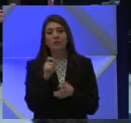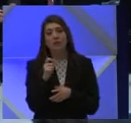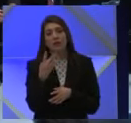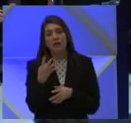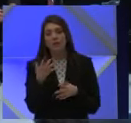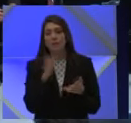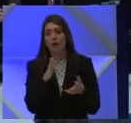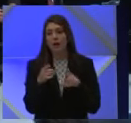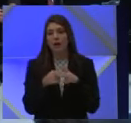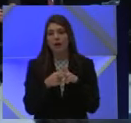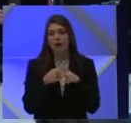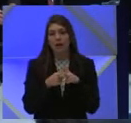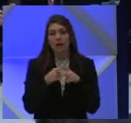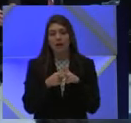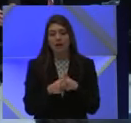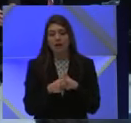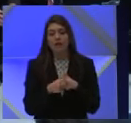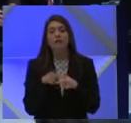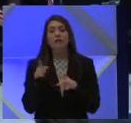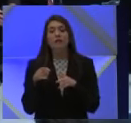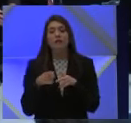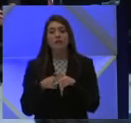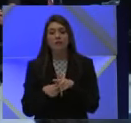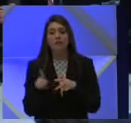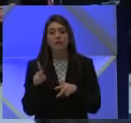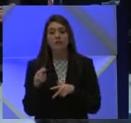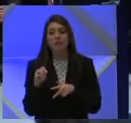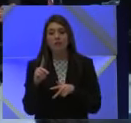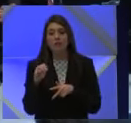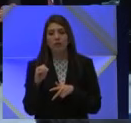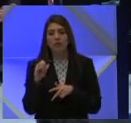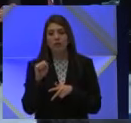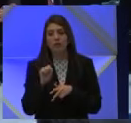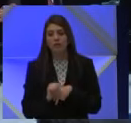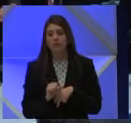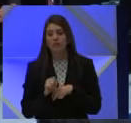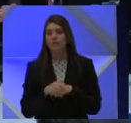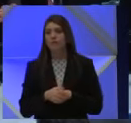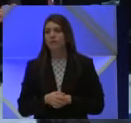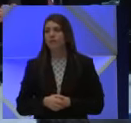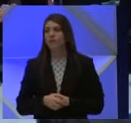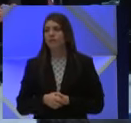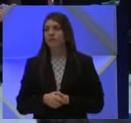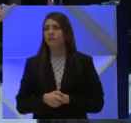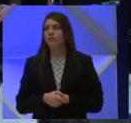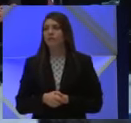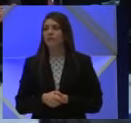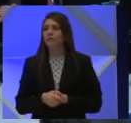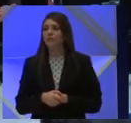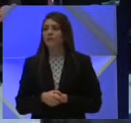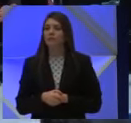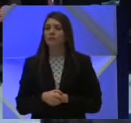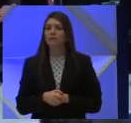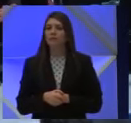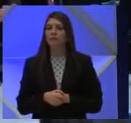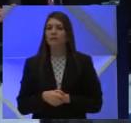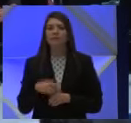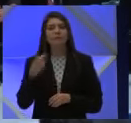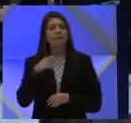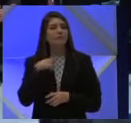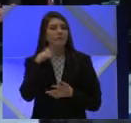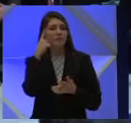descenderán en el polo sur en lo personal creo que no ocurrirá en